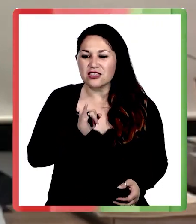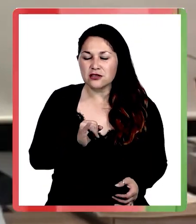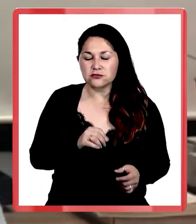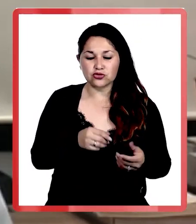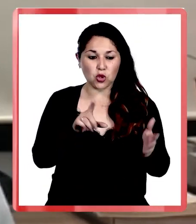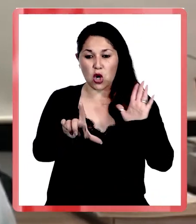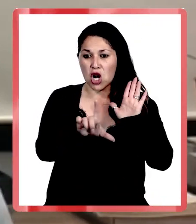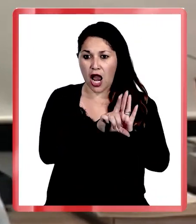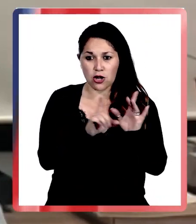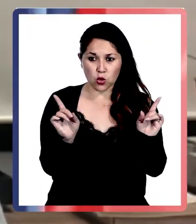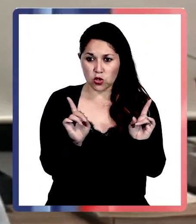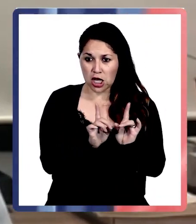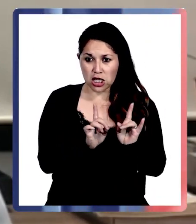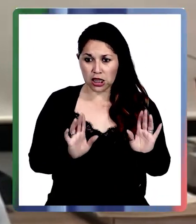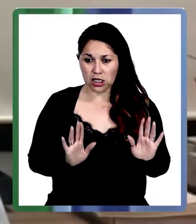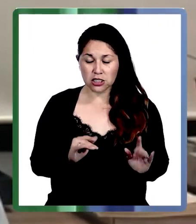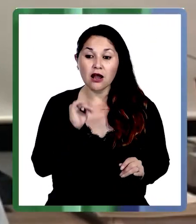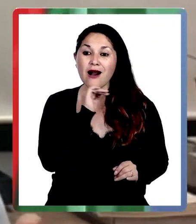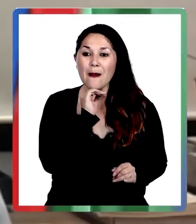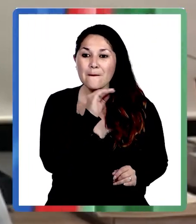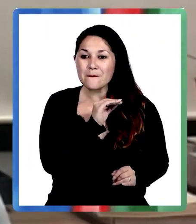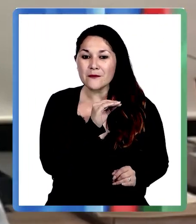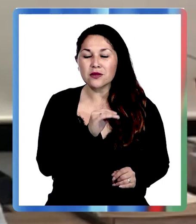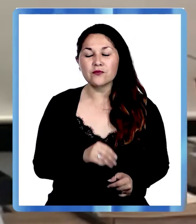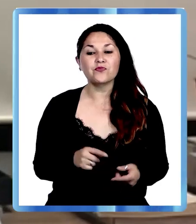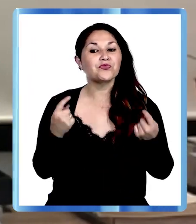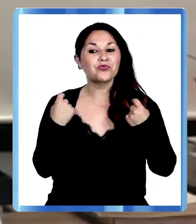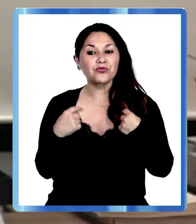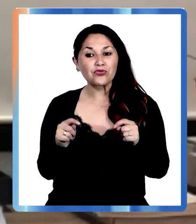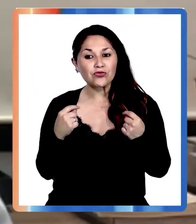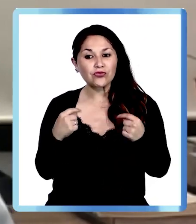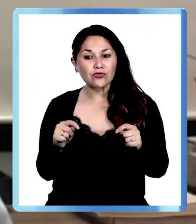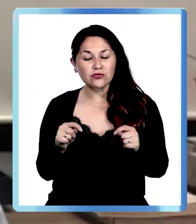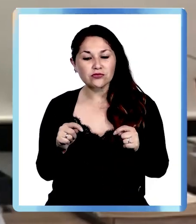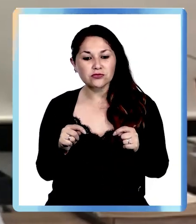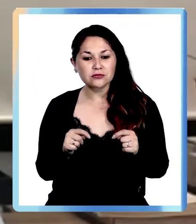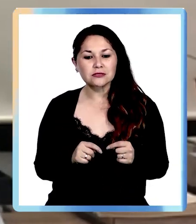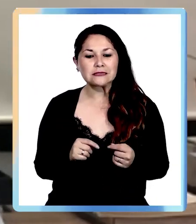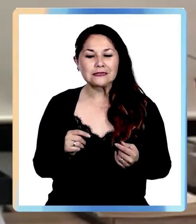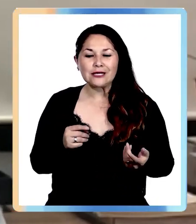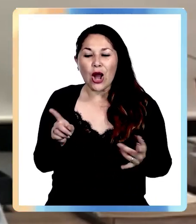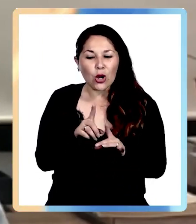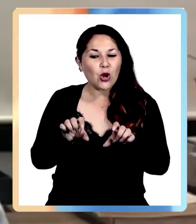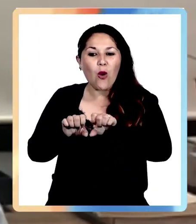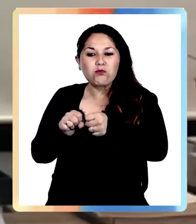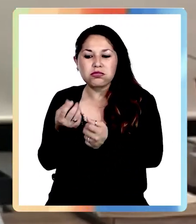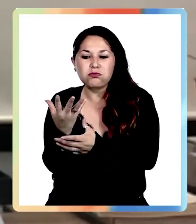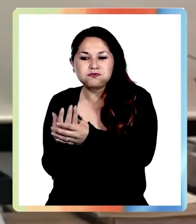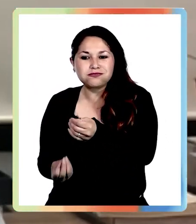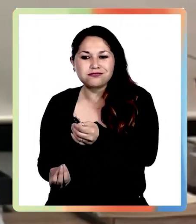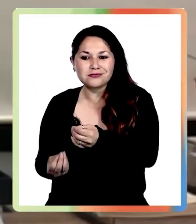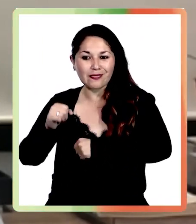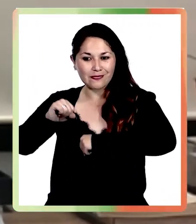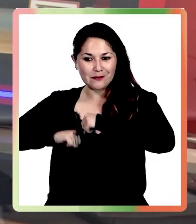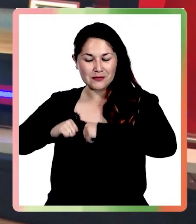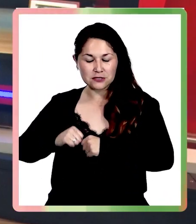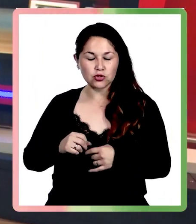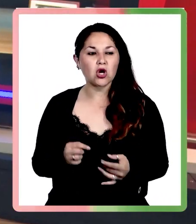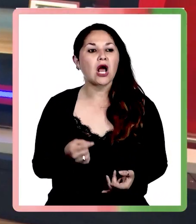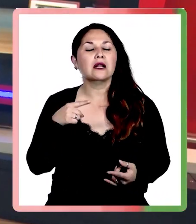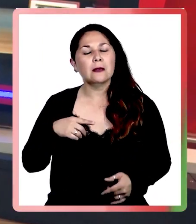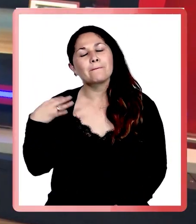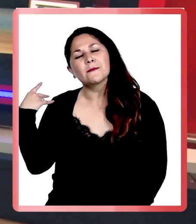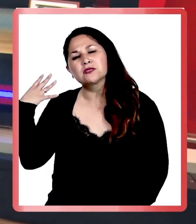corta, rápida, una ley corta de ISAPRES para tratar de evitar el colapso. Esa es la situación actual.